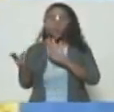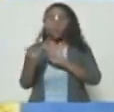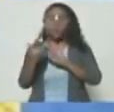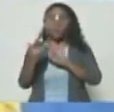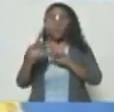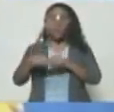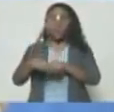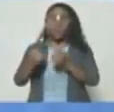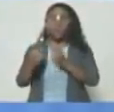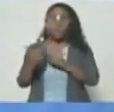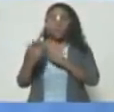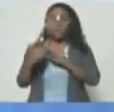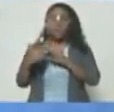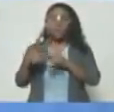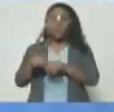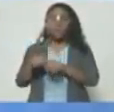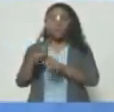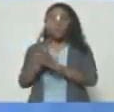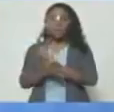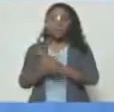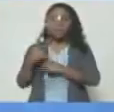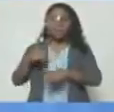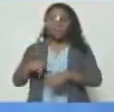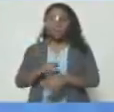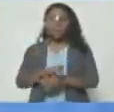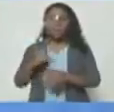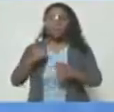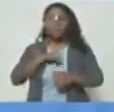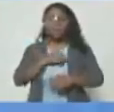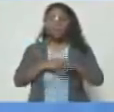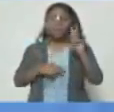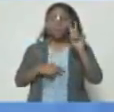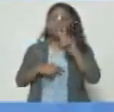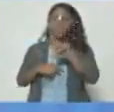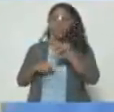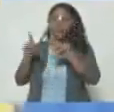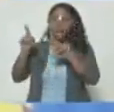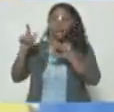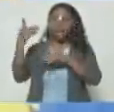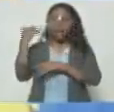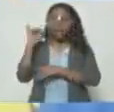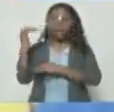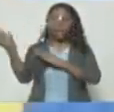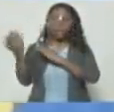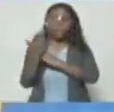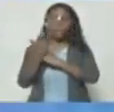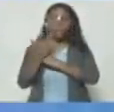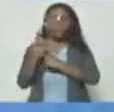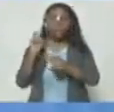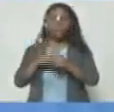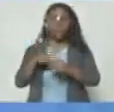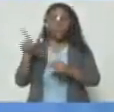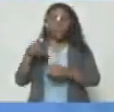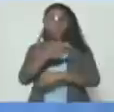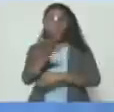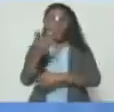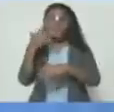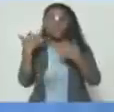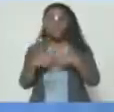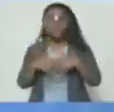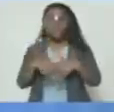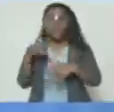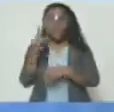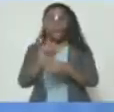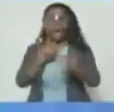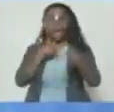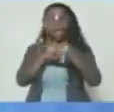interconectividad, interconectividad. Y allí lo vemos, ahí están las sanciones registradas. Ustedes como empresarios tienen acceso